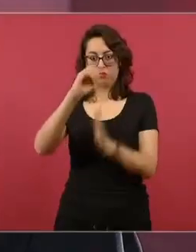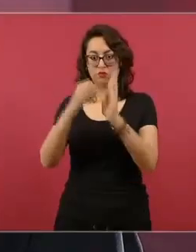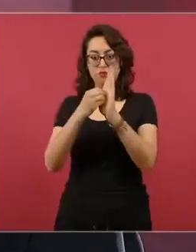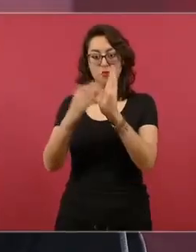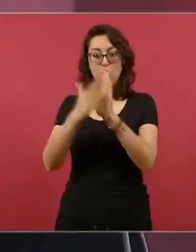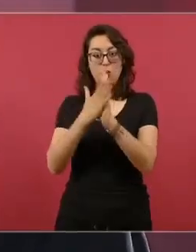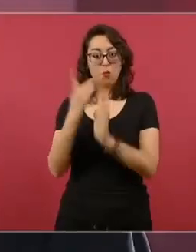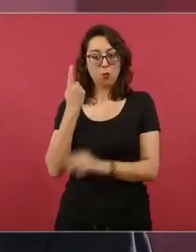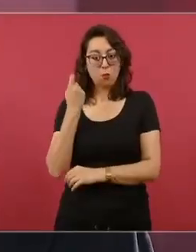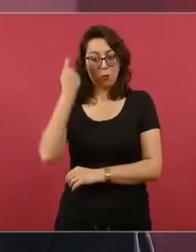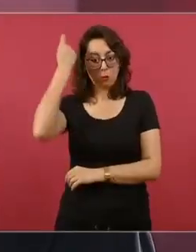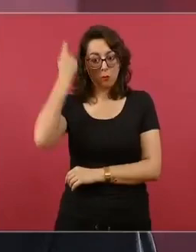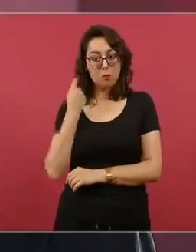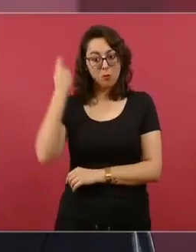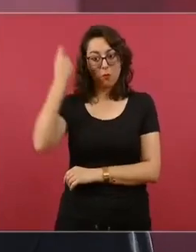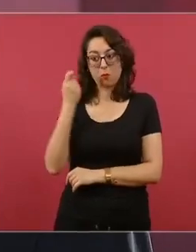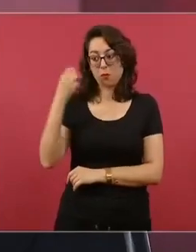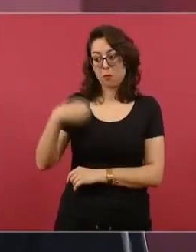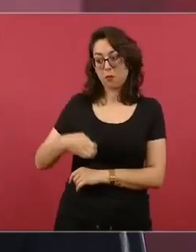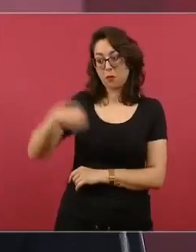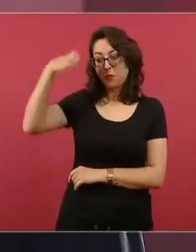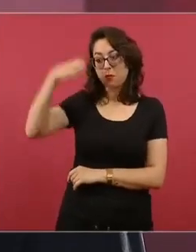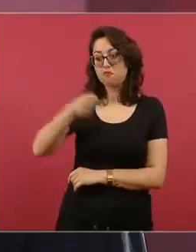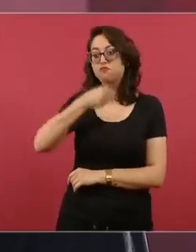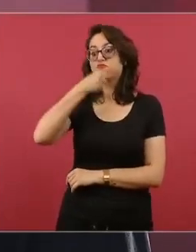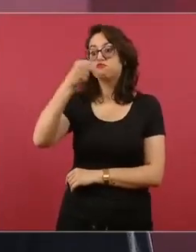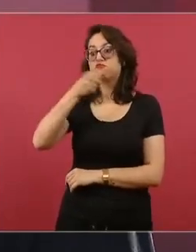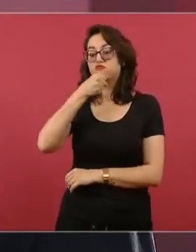votaron en contra